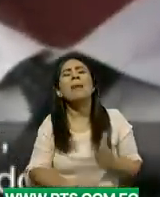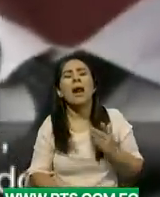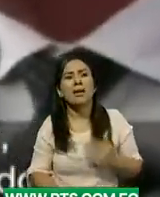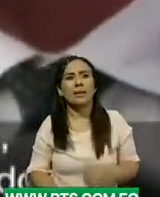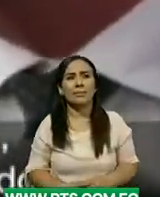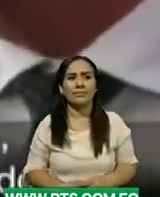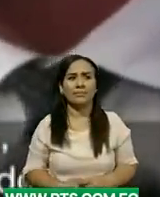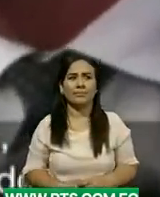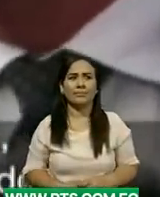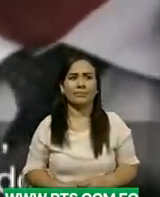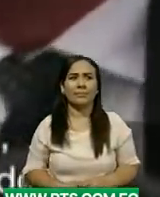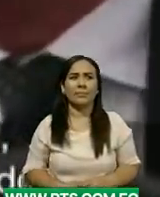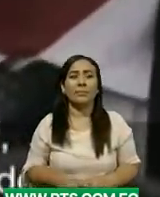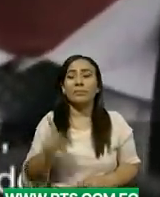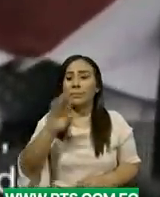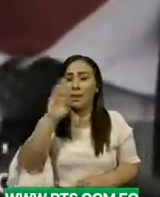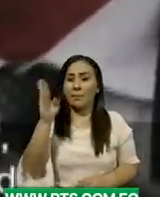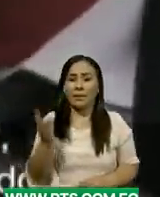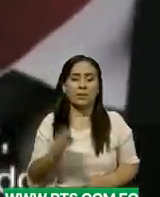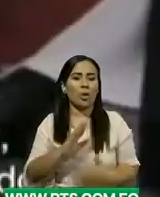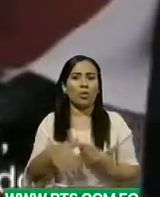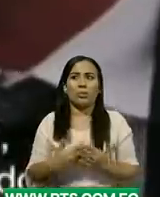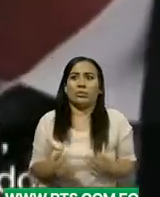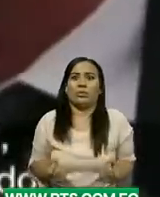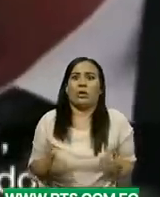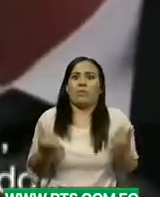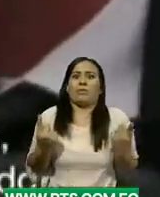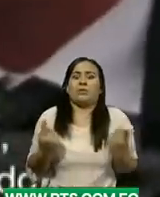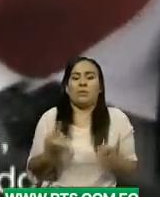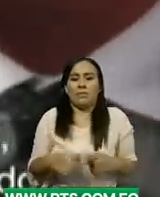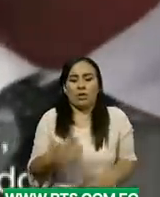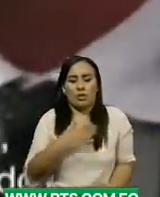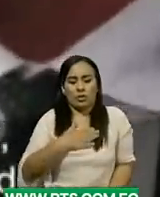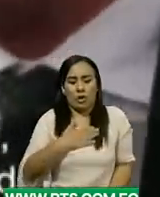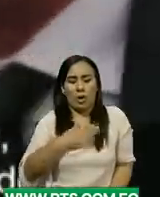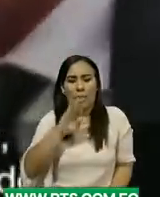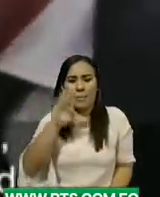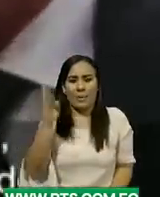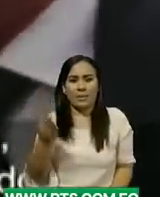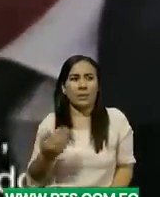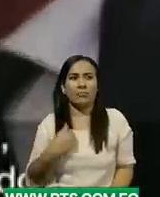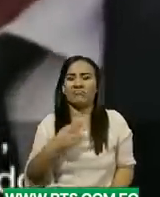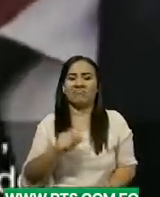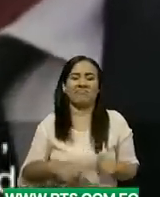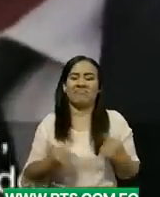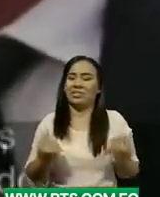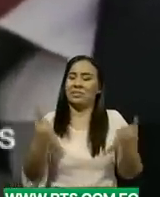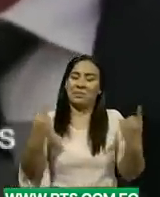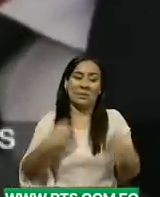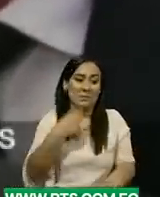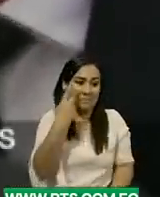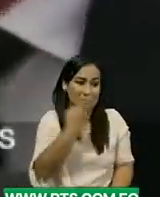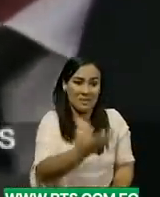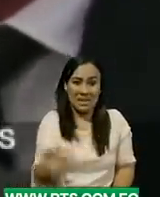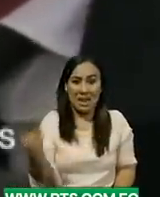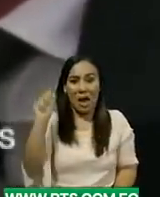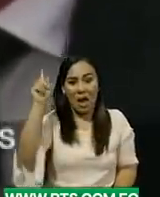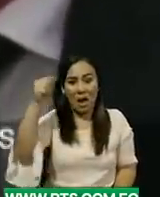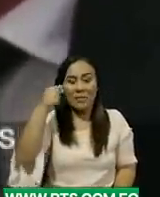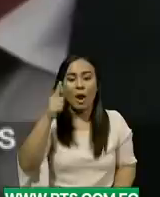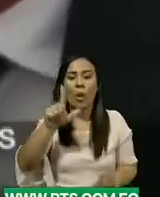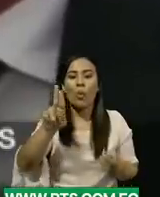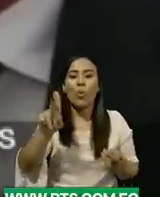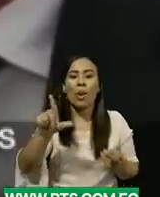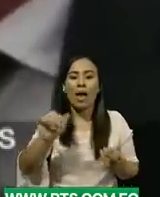su propio país. En Brasil todos estamos en shock, pero yo como brasileño no me puedo sorprender. Solo fíjate en los gobiernos de Lula